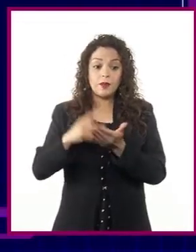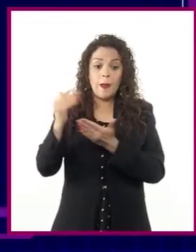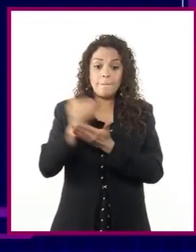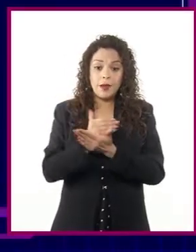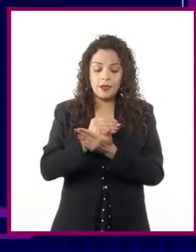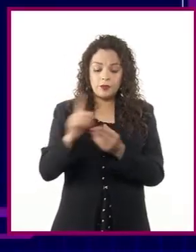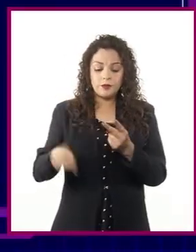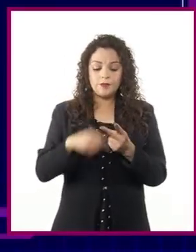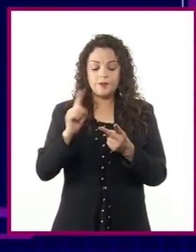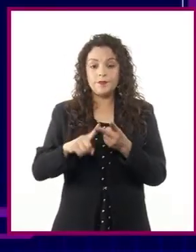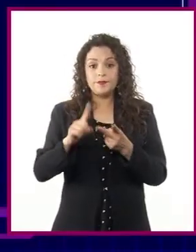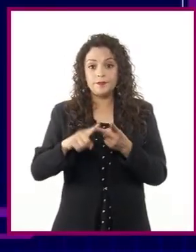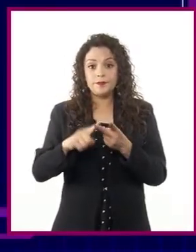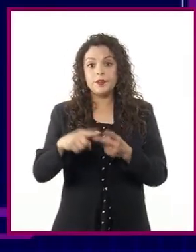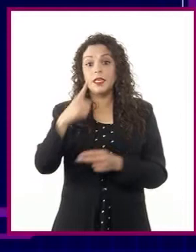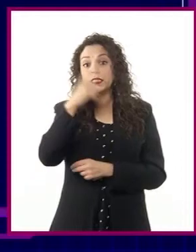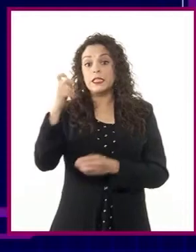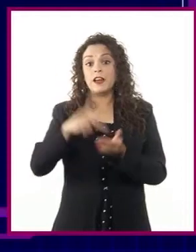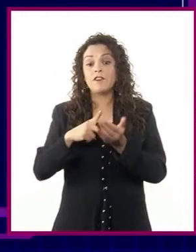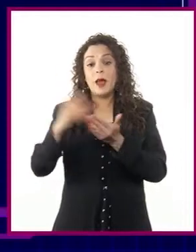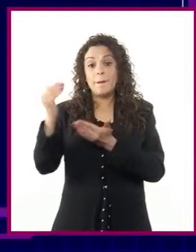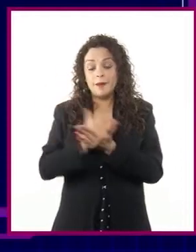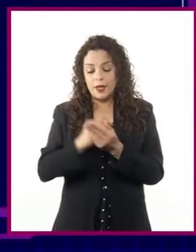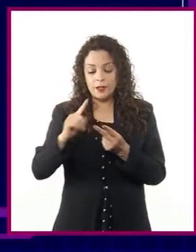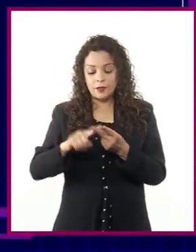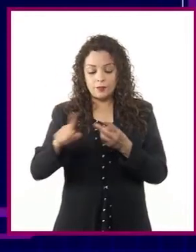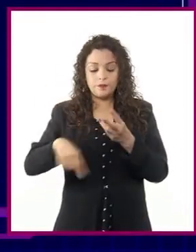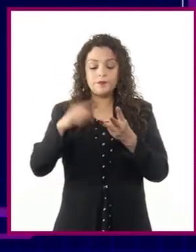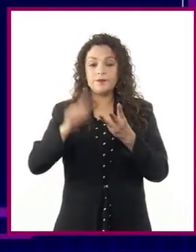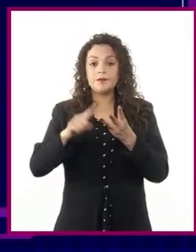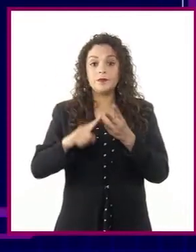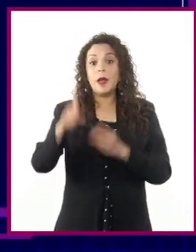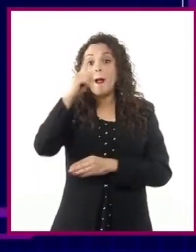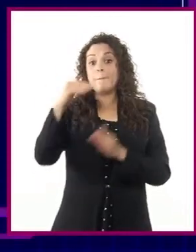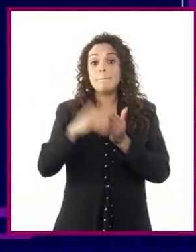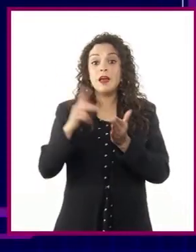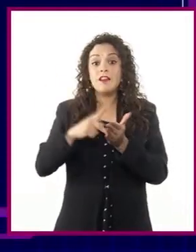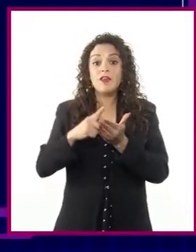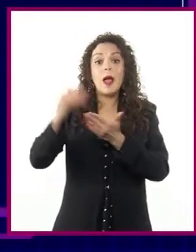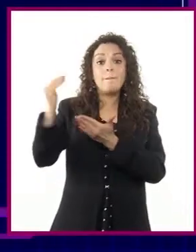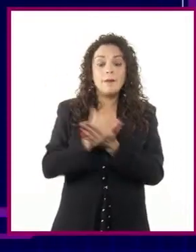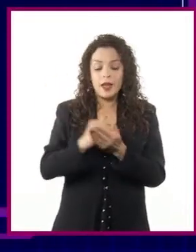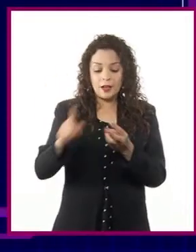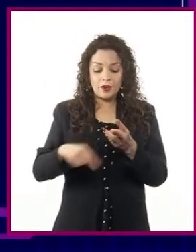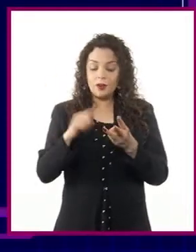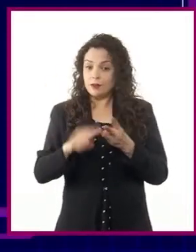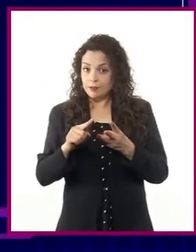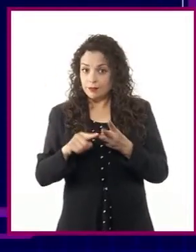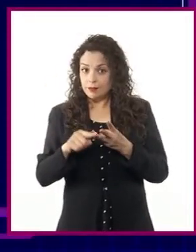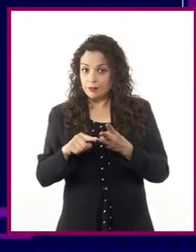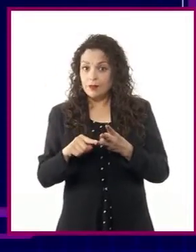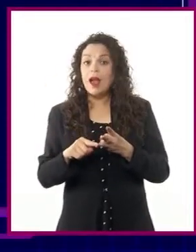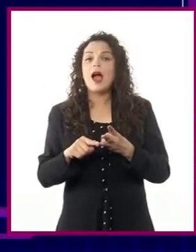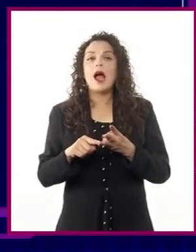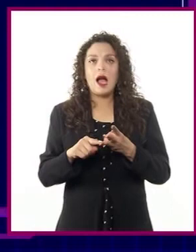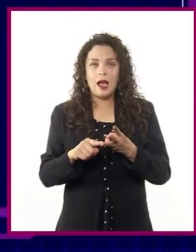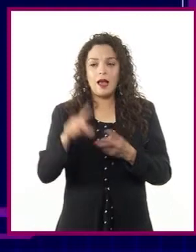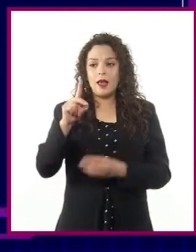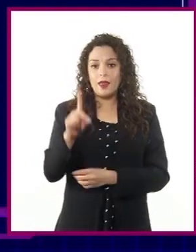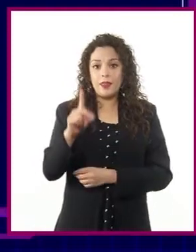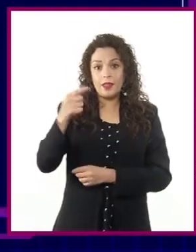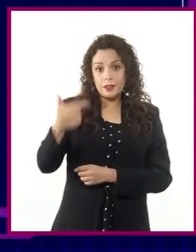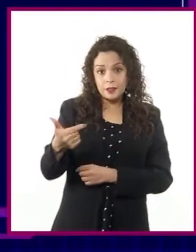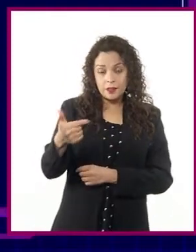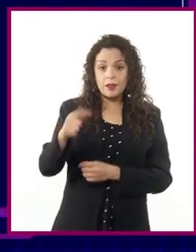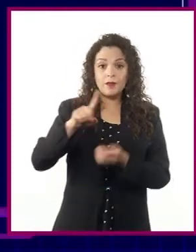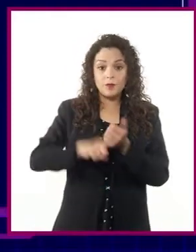en la segunda, 100 veces menor, en la tercera, 1000 veces menor. Entonces, como los decigramos están a